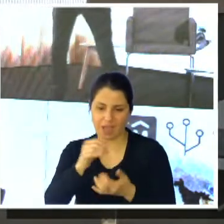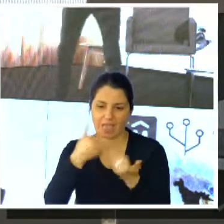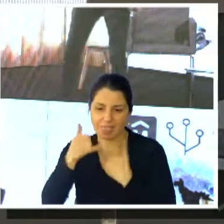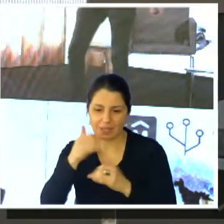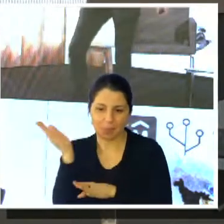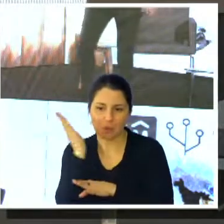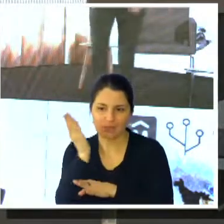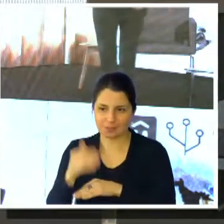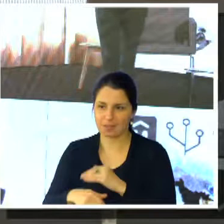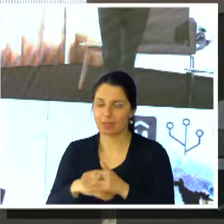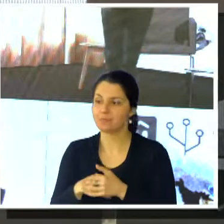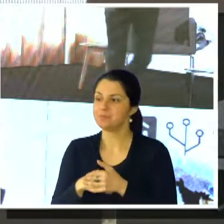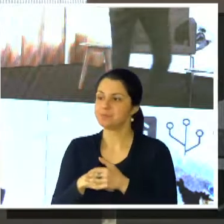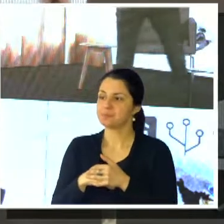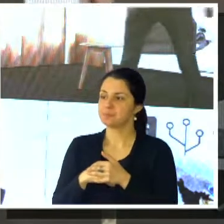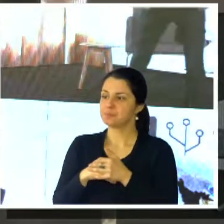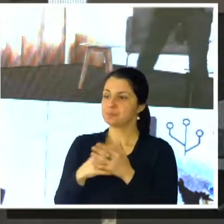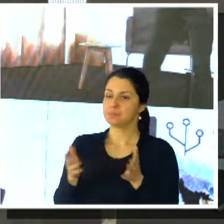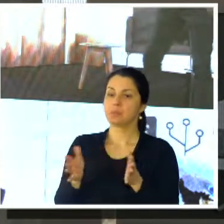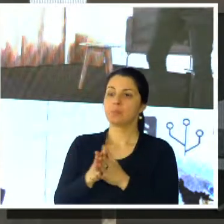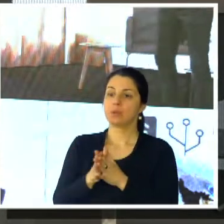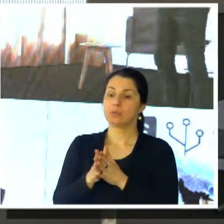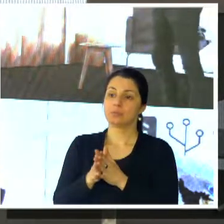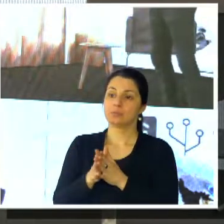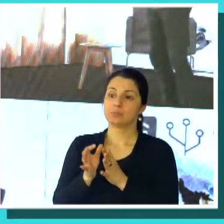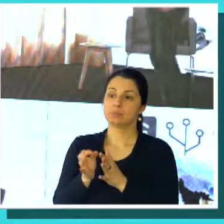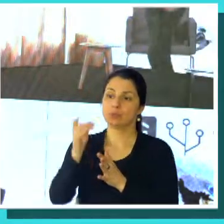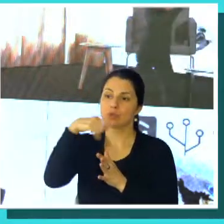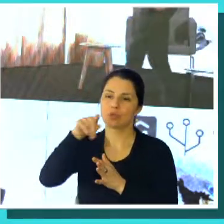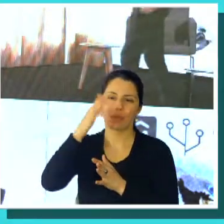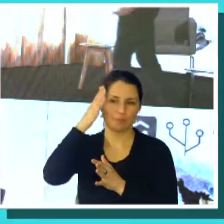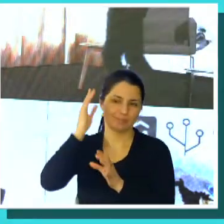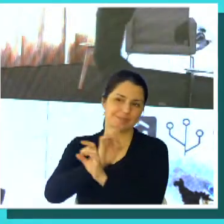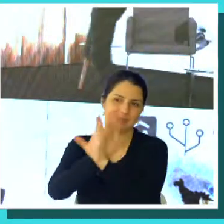Bueno, por más que no todos lo tengan bien claro,